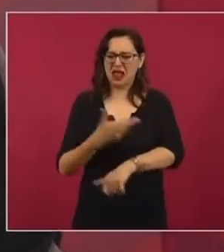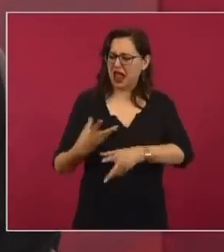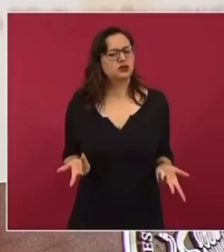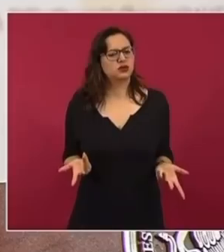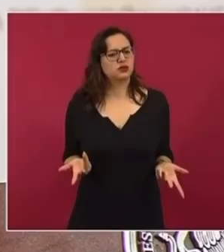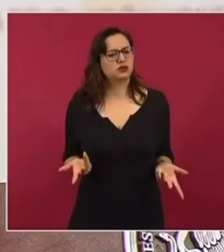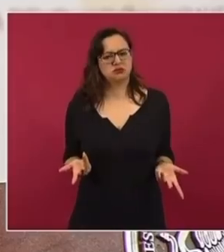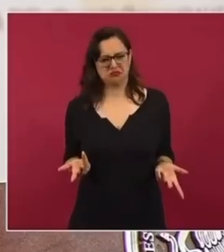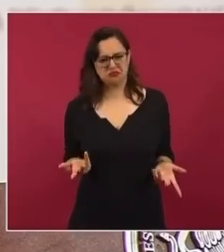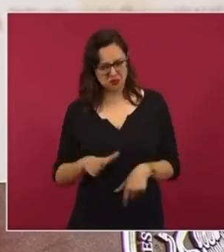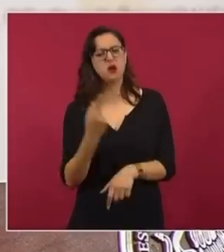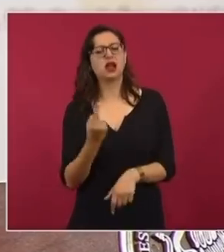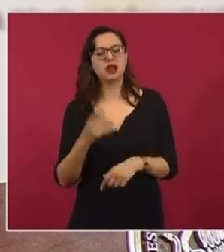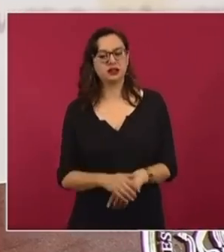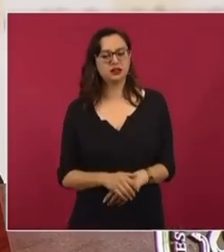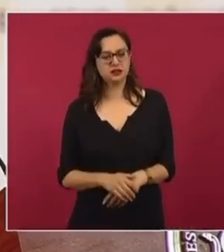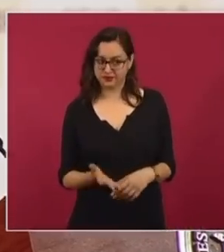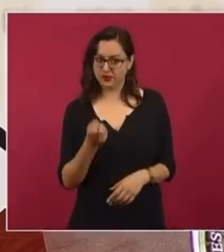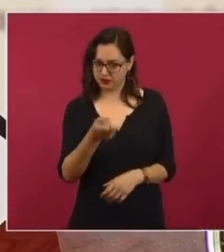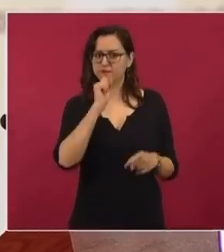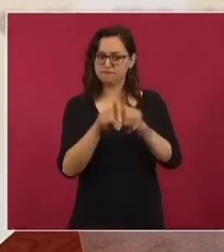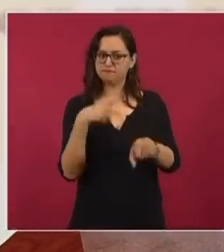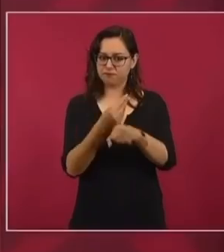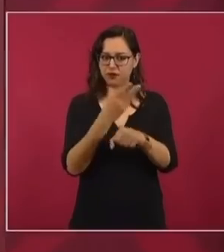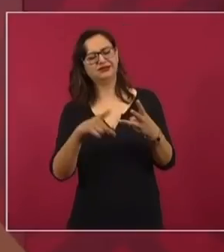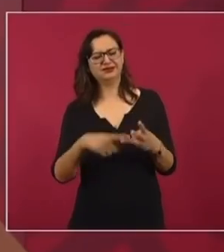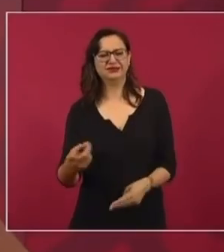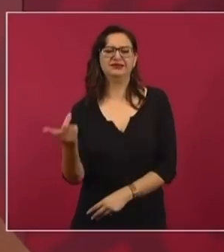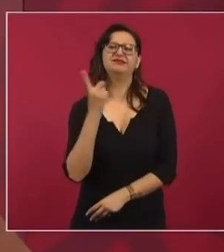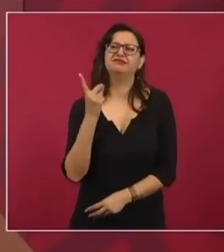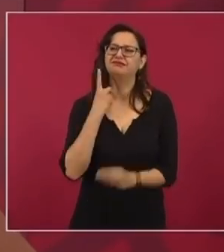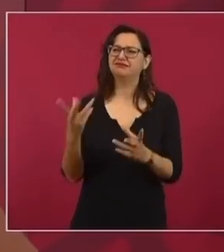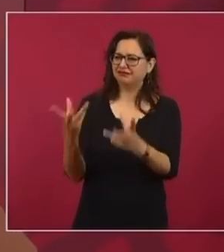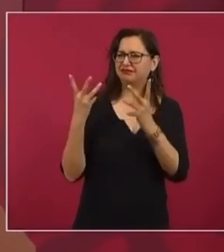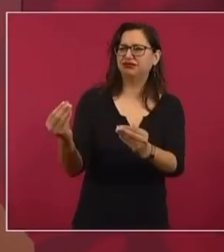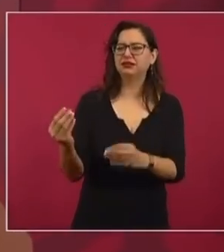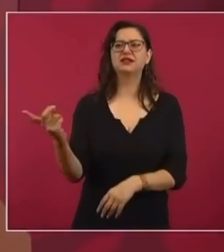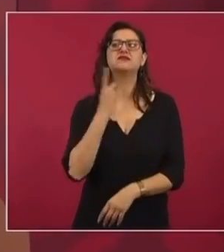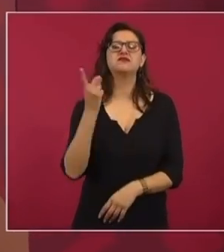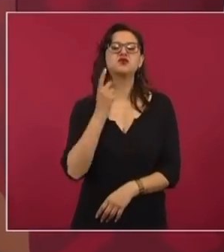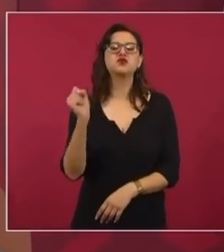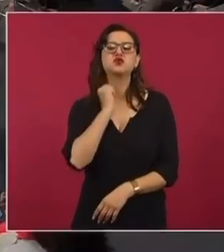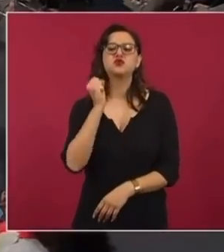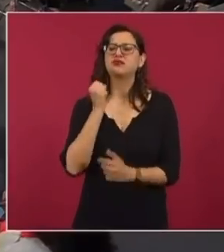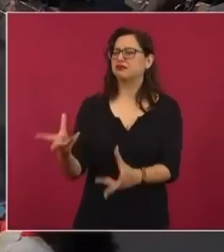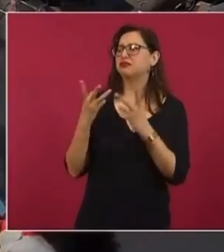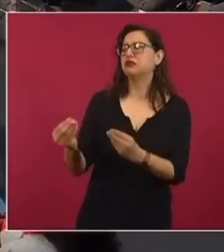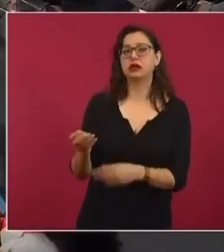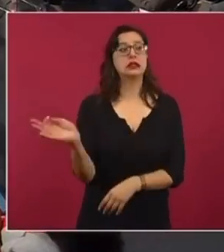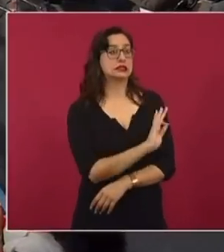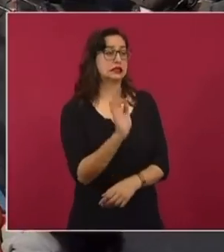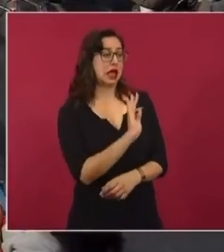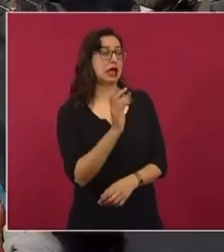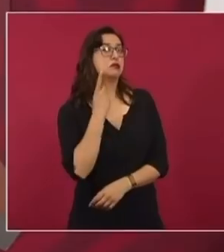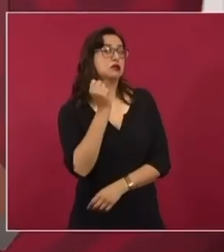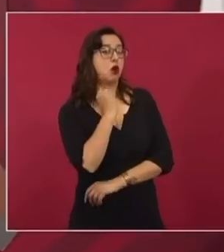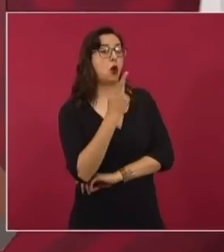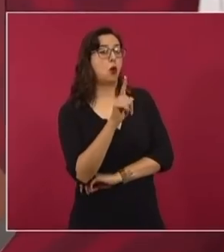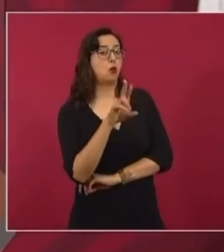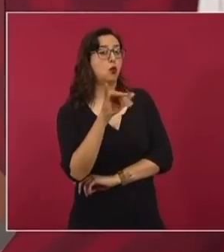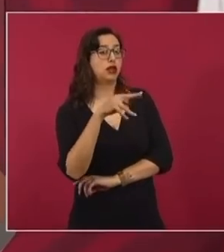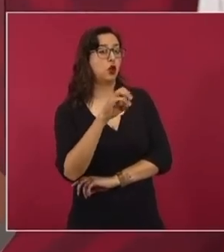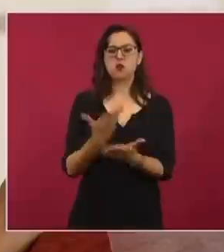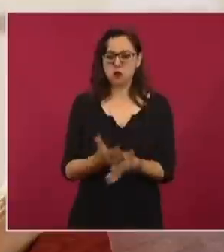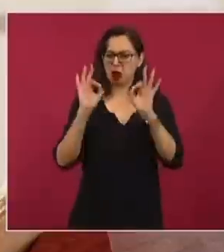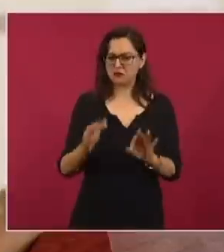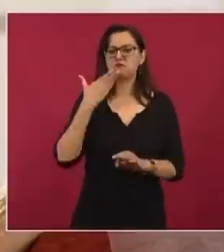ahorrar la mitad? Lo tercero, ¿para qué tantos diputados o tantos senadores? ¿Se podría eliminar plurios? Sí, claro. Estoy proponiendo eso, la